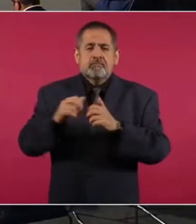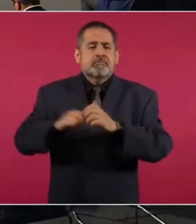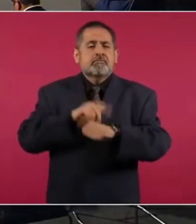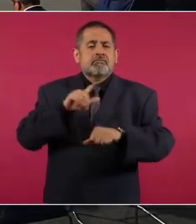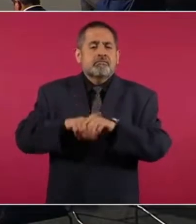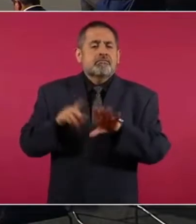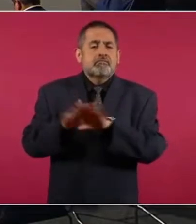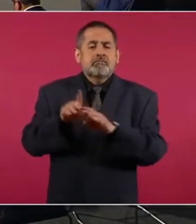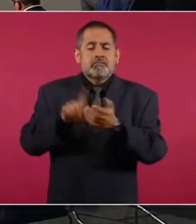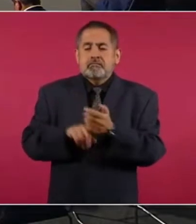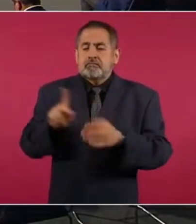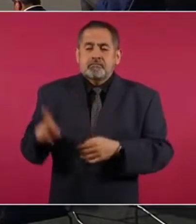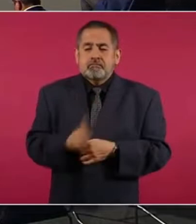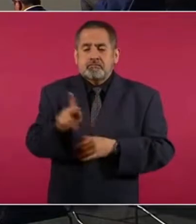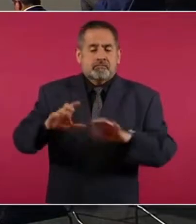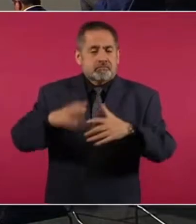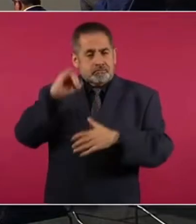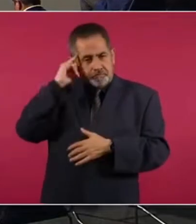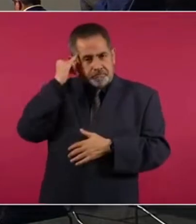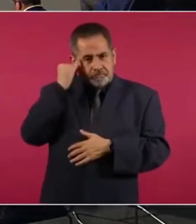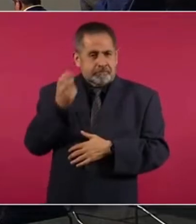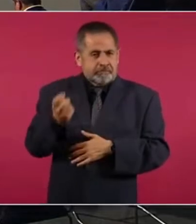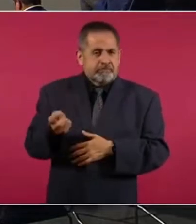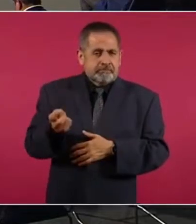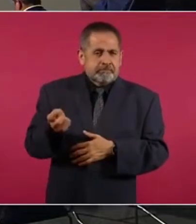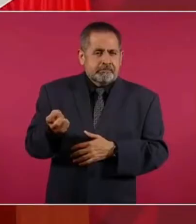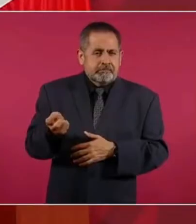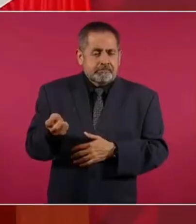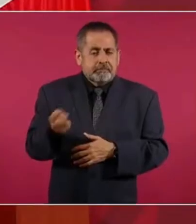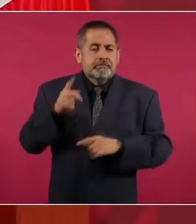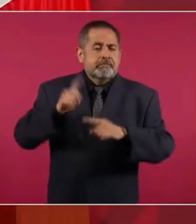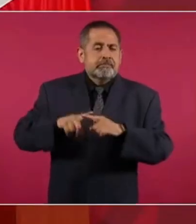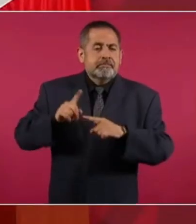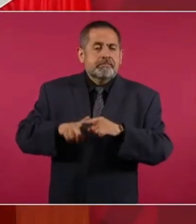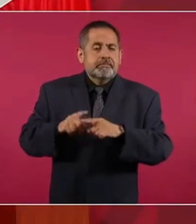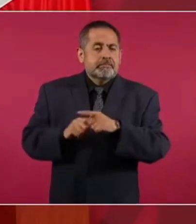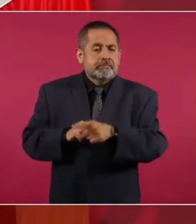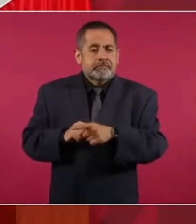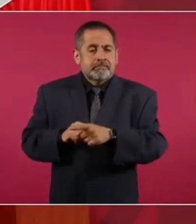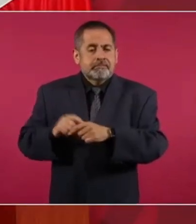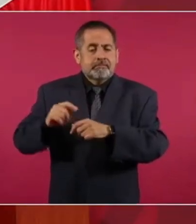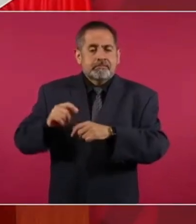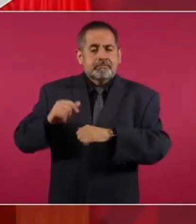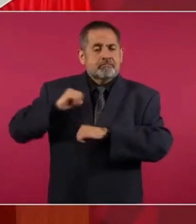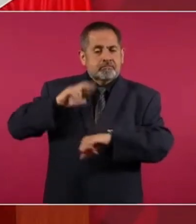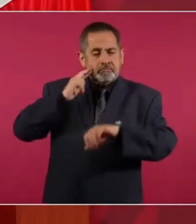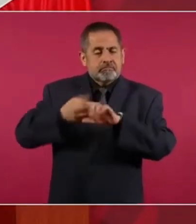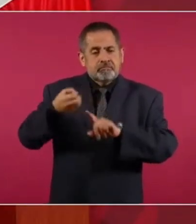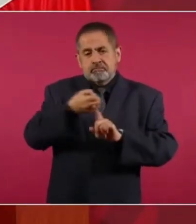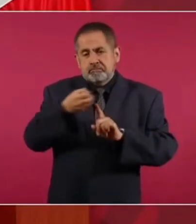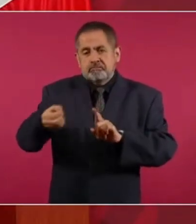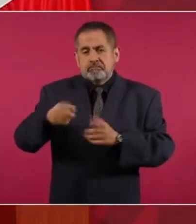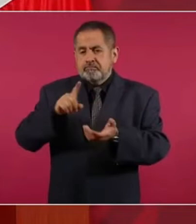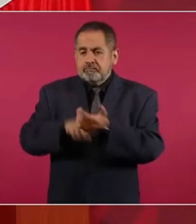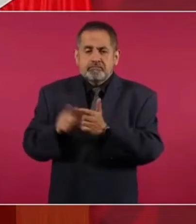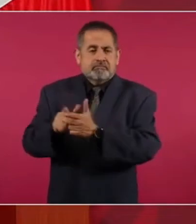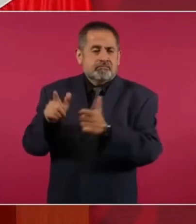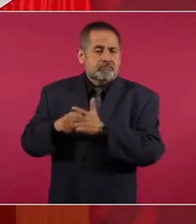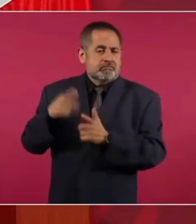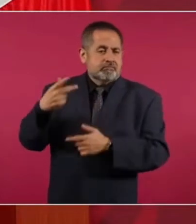Nacional de Pueblos Indígenas que celebra este